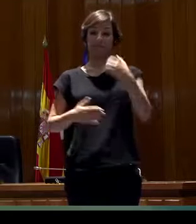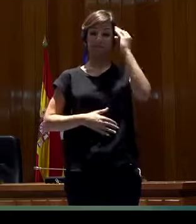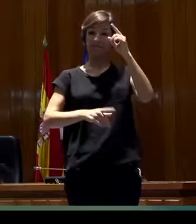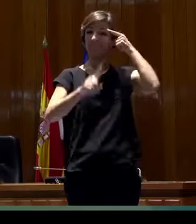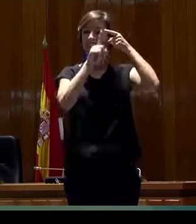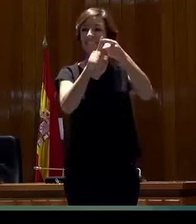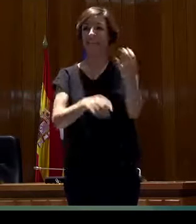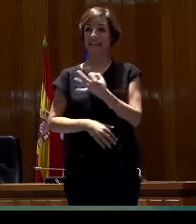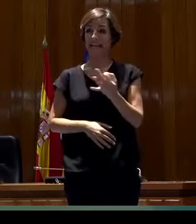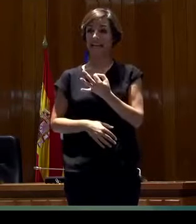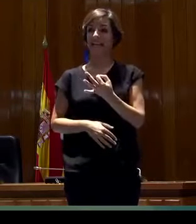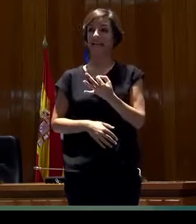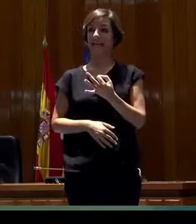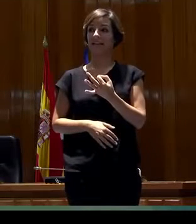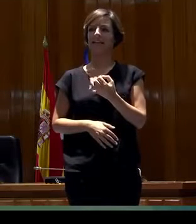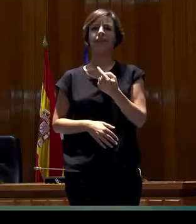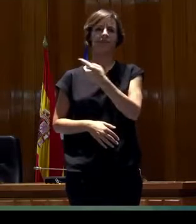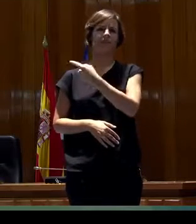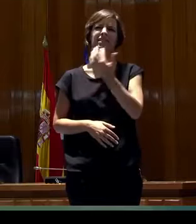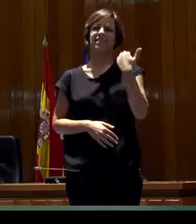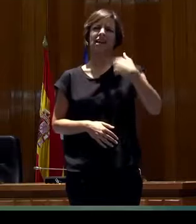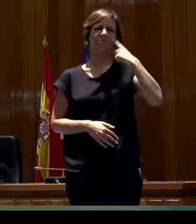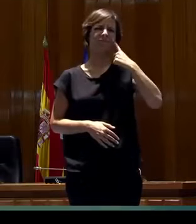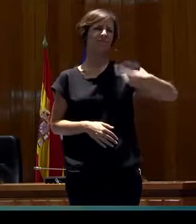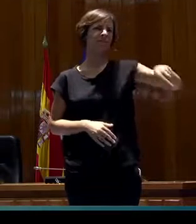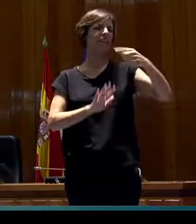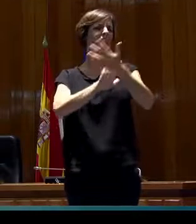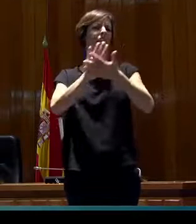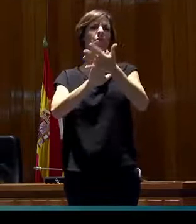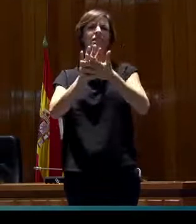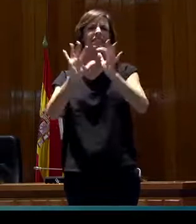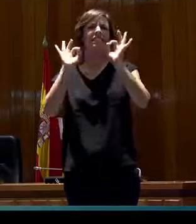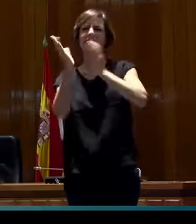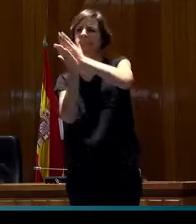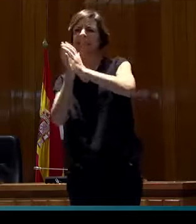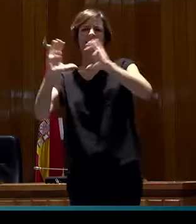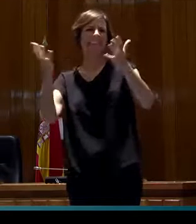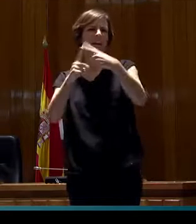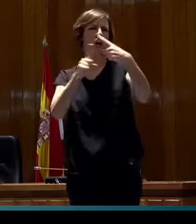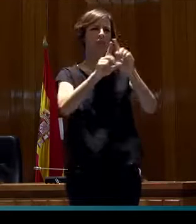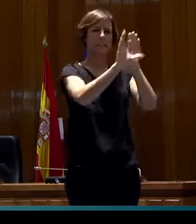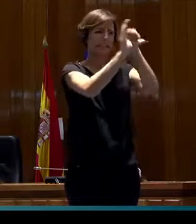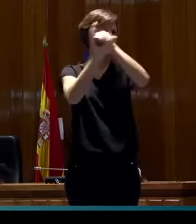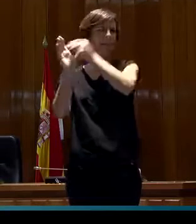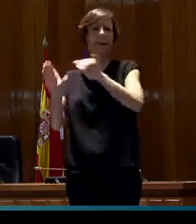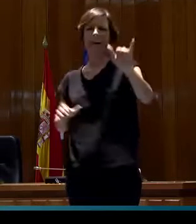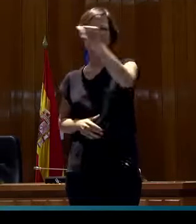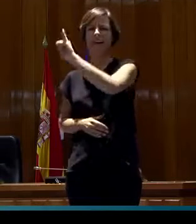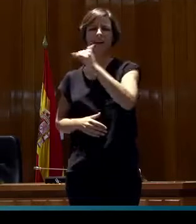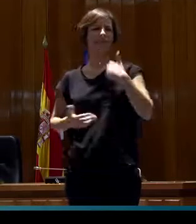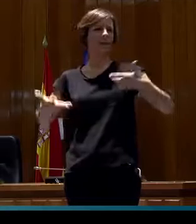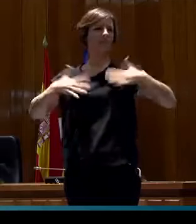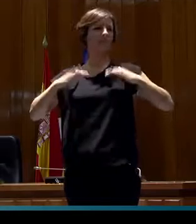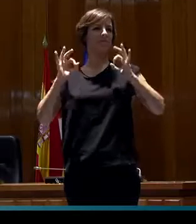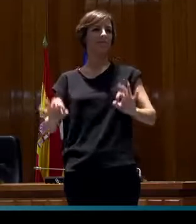es, partiendo de esta presencia ya conocida por todos de la lengua de signos en los medios telemáticos convencionales, pues constatar su aplicación